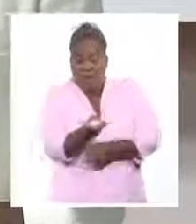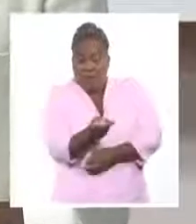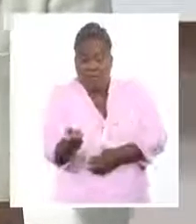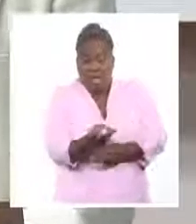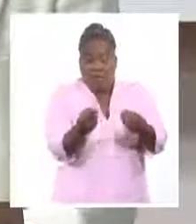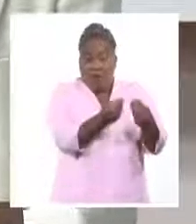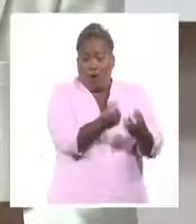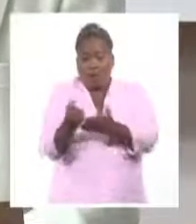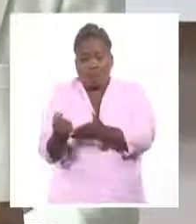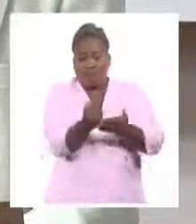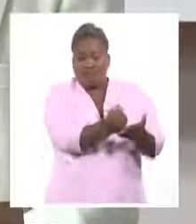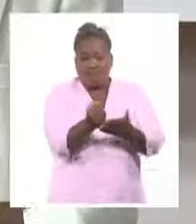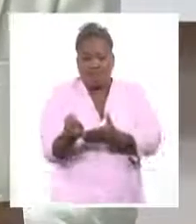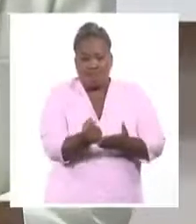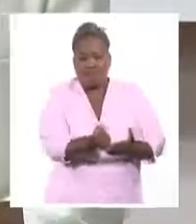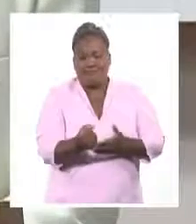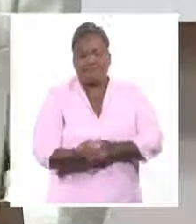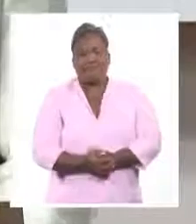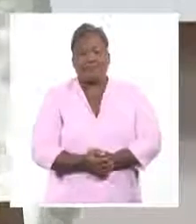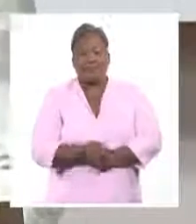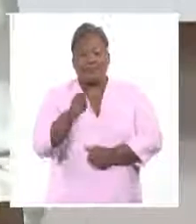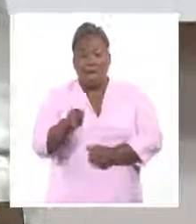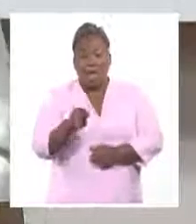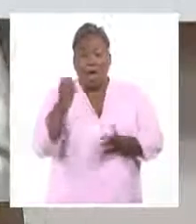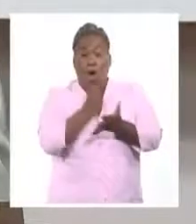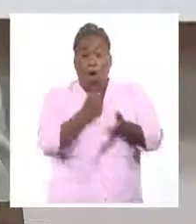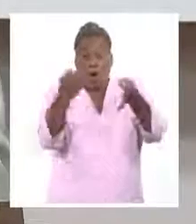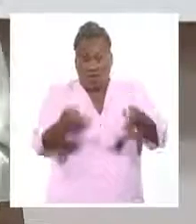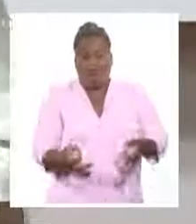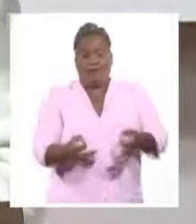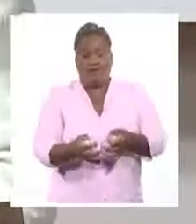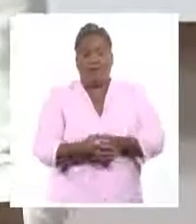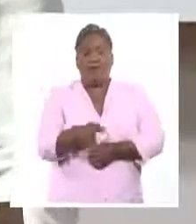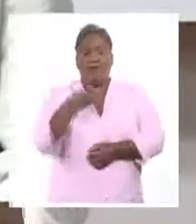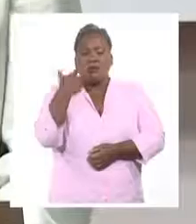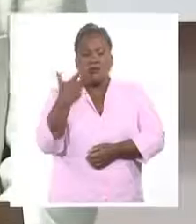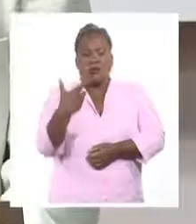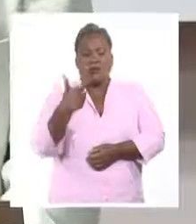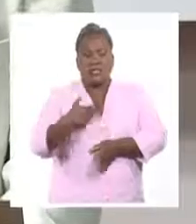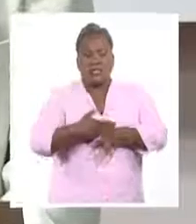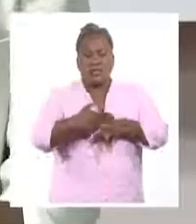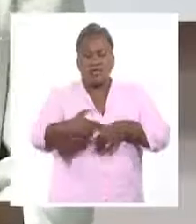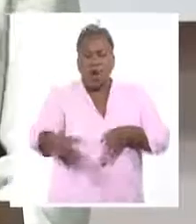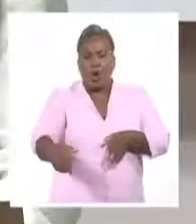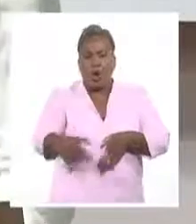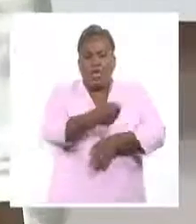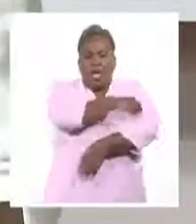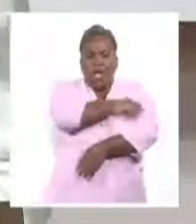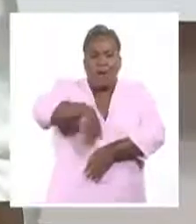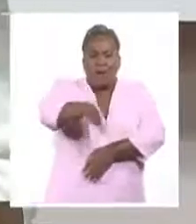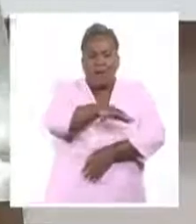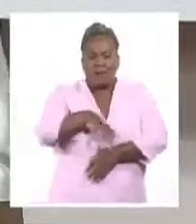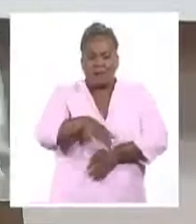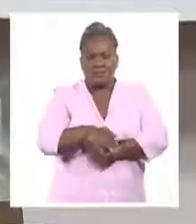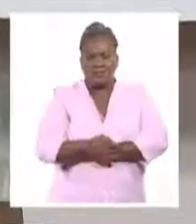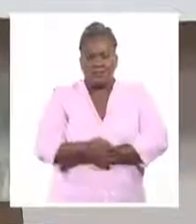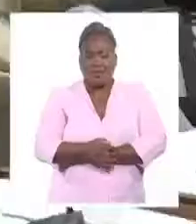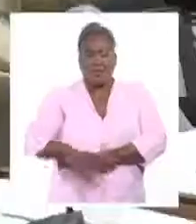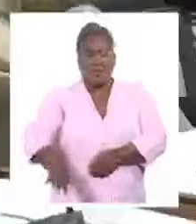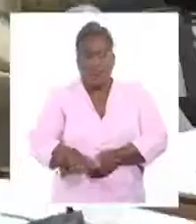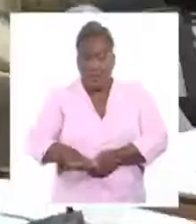originalidad que nos distingue. Esa originalidad es pieza clave en la historia de los pueblos, está en la base de